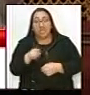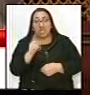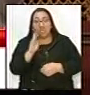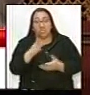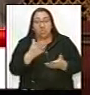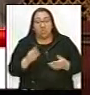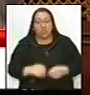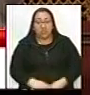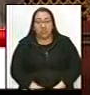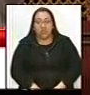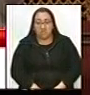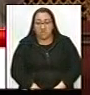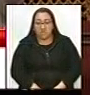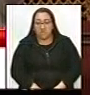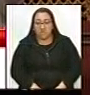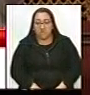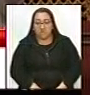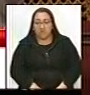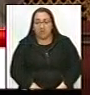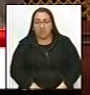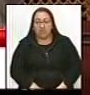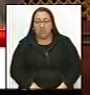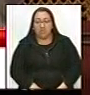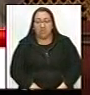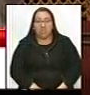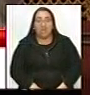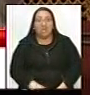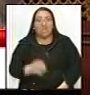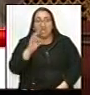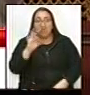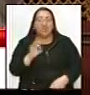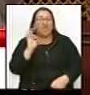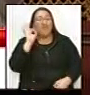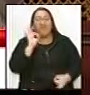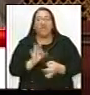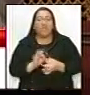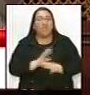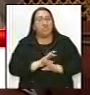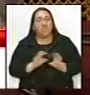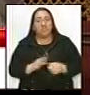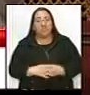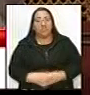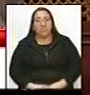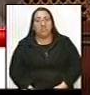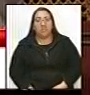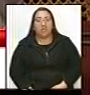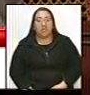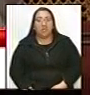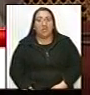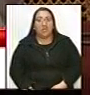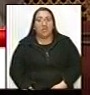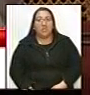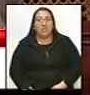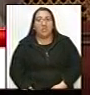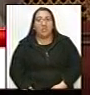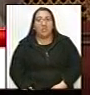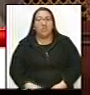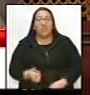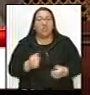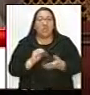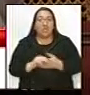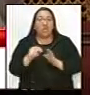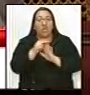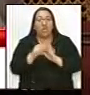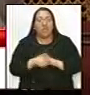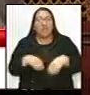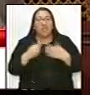producto eres monoproducto y tienes esa tarifa fija esas eran las condiciones en las cuales se dictó la norma y se